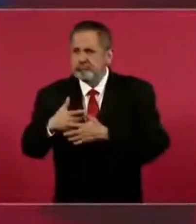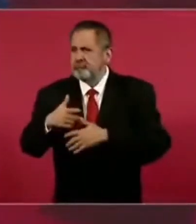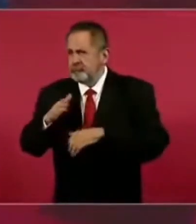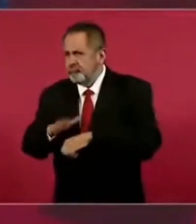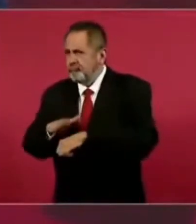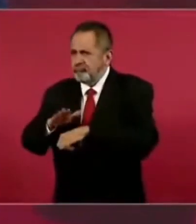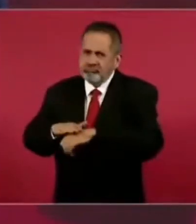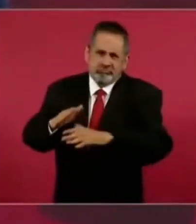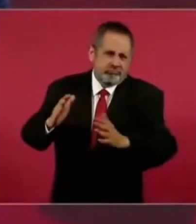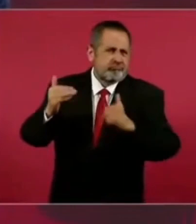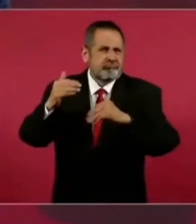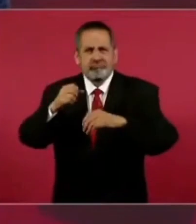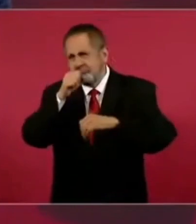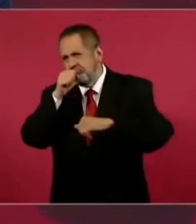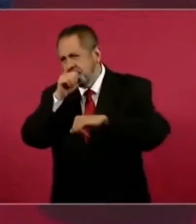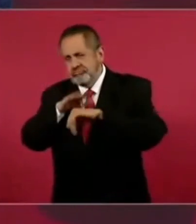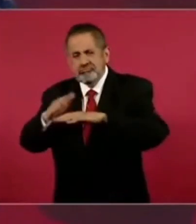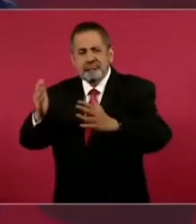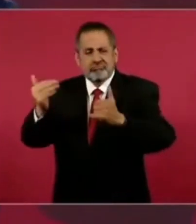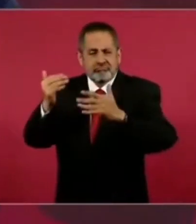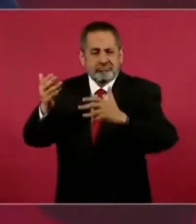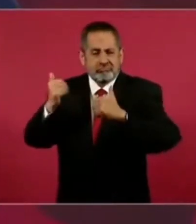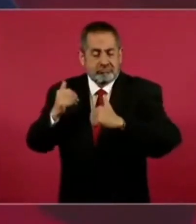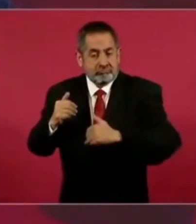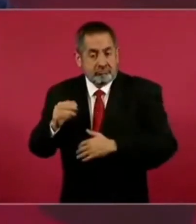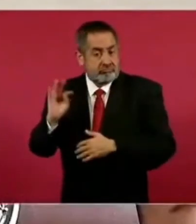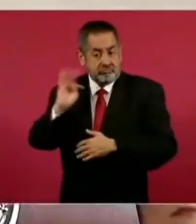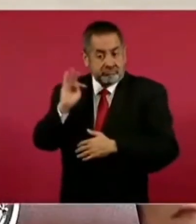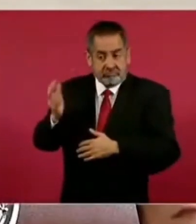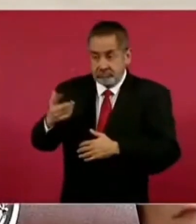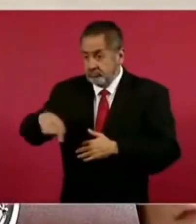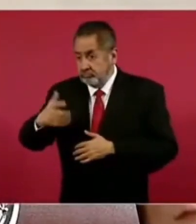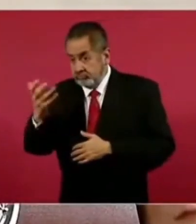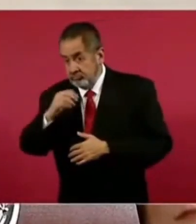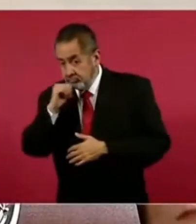a movimientos, iba a haber violencia.